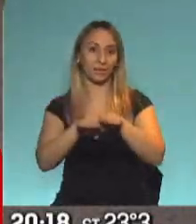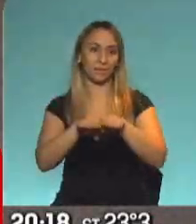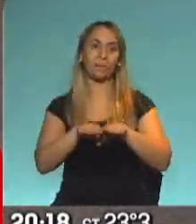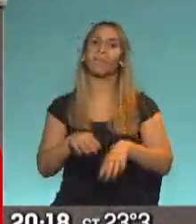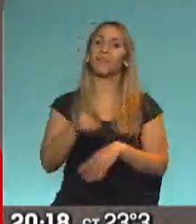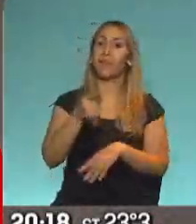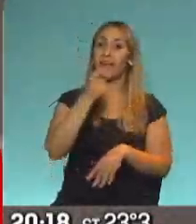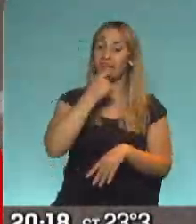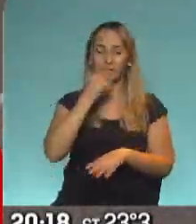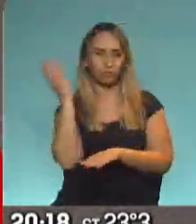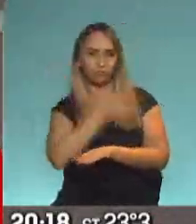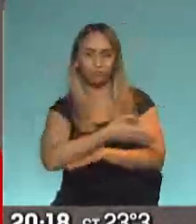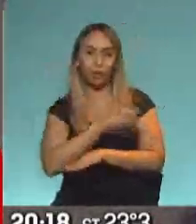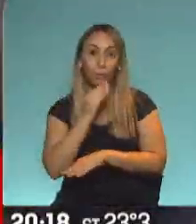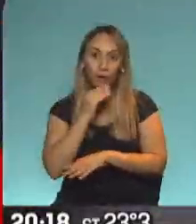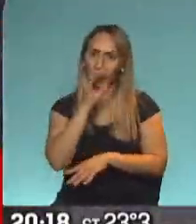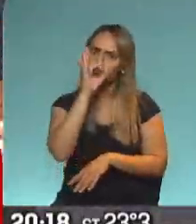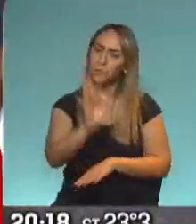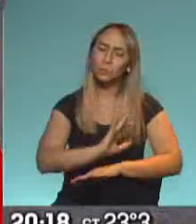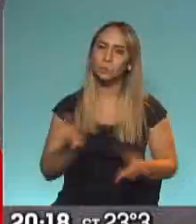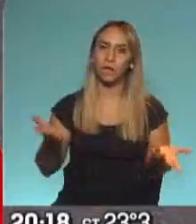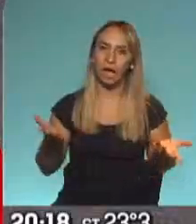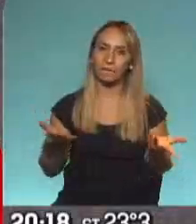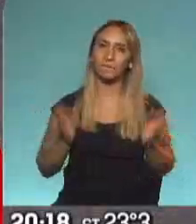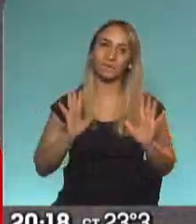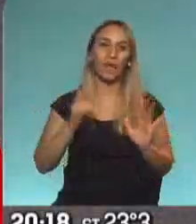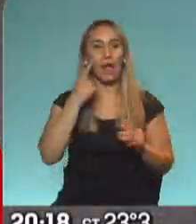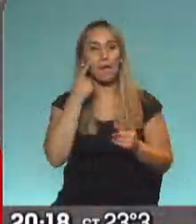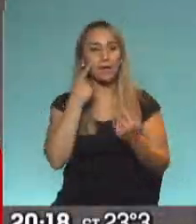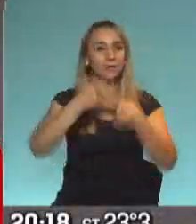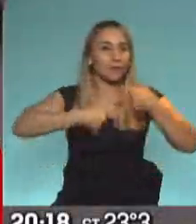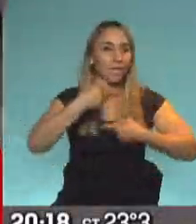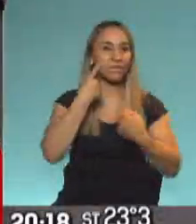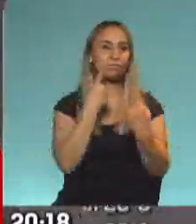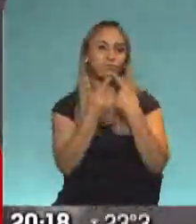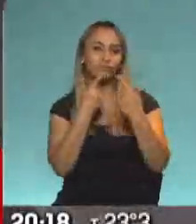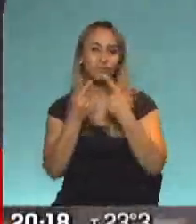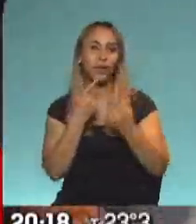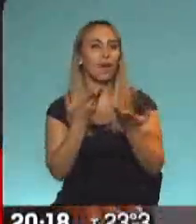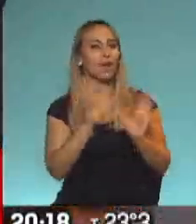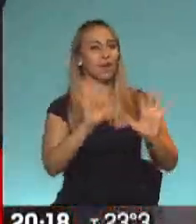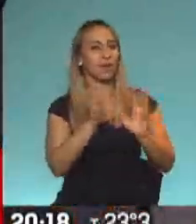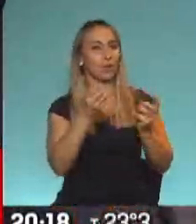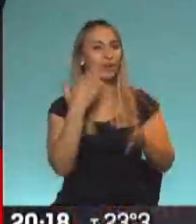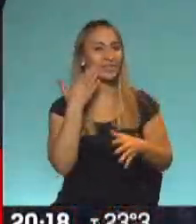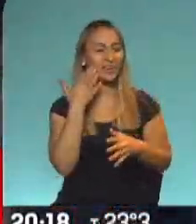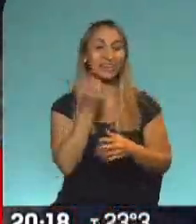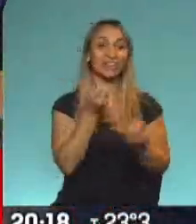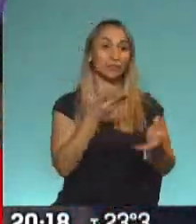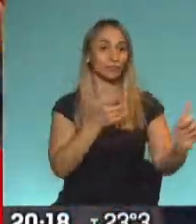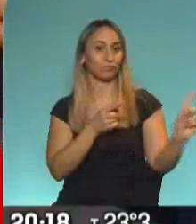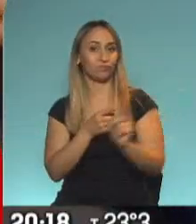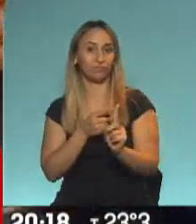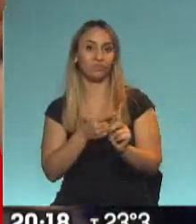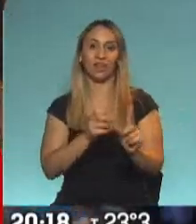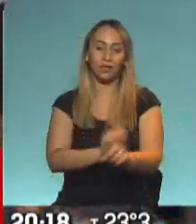ganarle a Boca por el torneo continental. Vamos a ver si podemos seguir dialogando con la gente. ¿Cómo te va? Buenas tardes. Te acercaste hasta acá, la